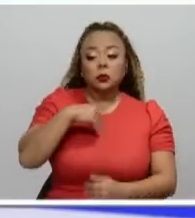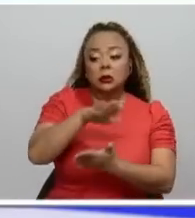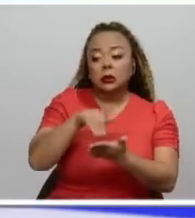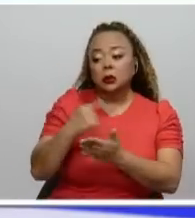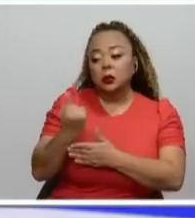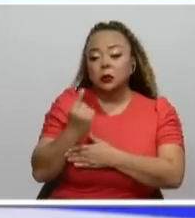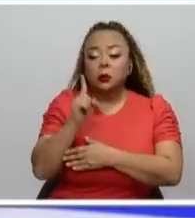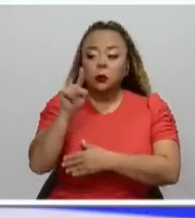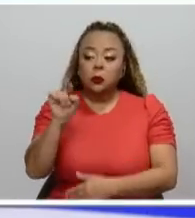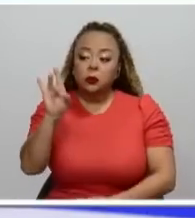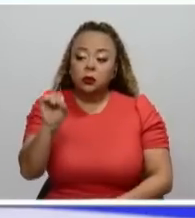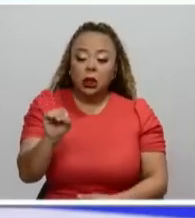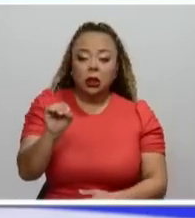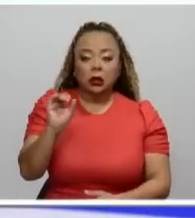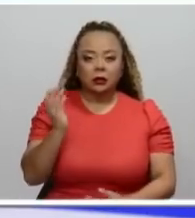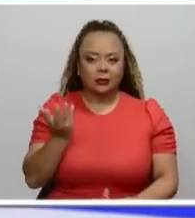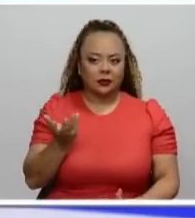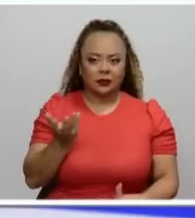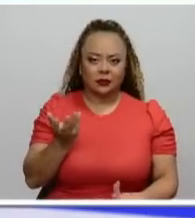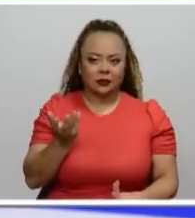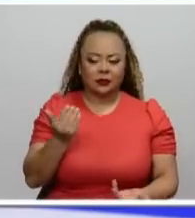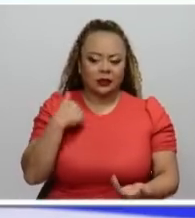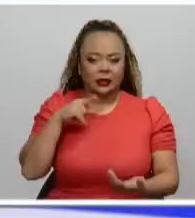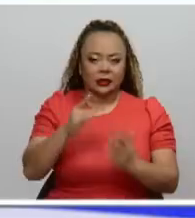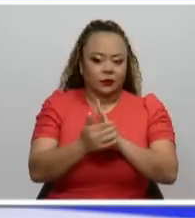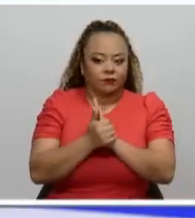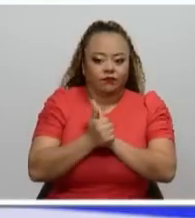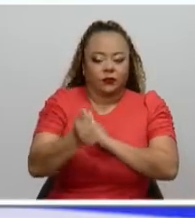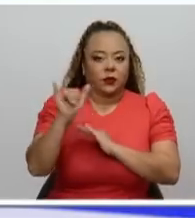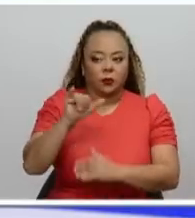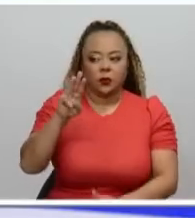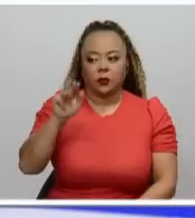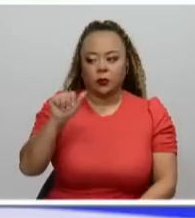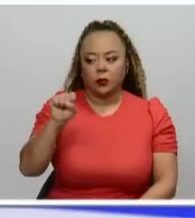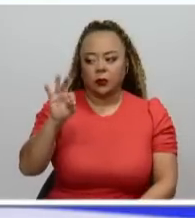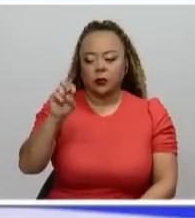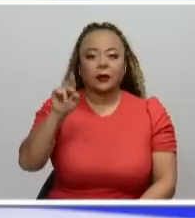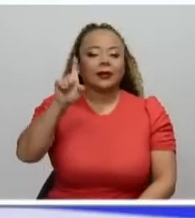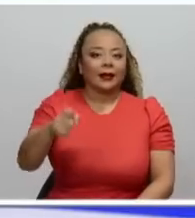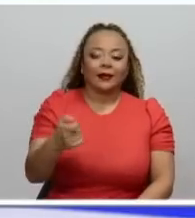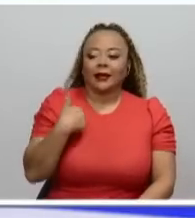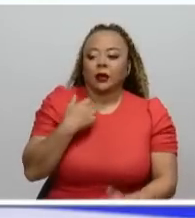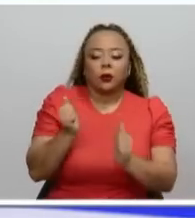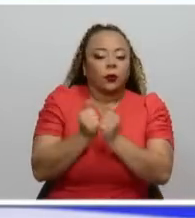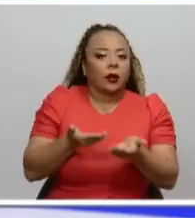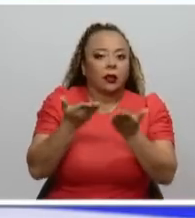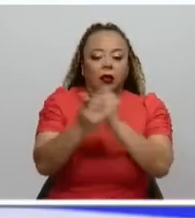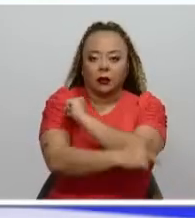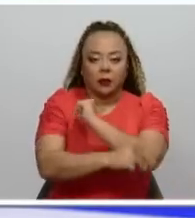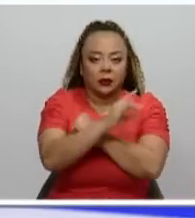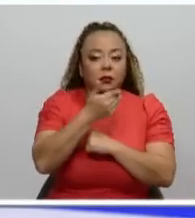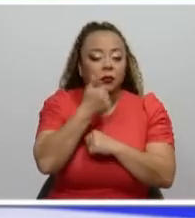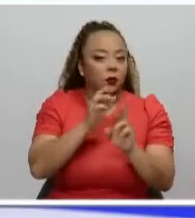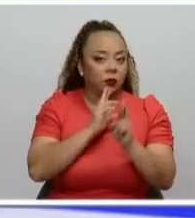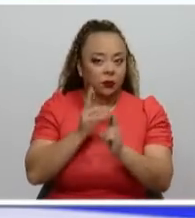nada más de uno ochenta que vayan bien por abajo por eso tenés ese monstruo como waston tenés que jugar con lo que te da el país y lo que